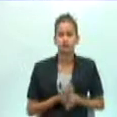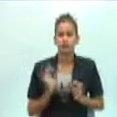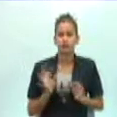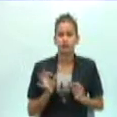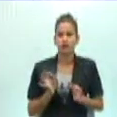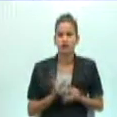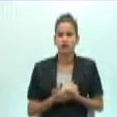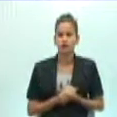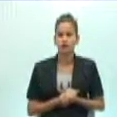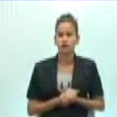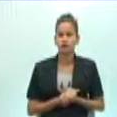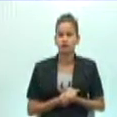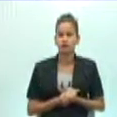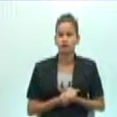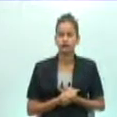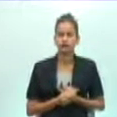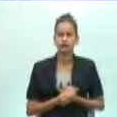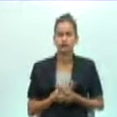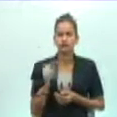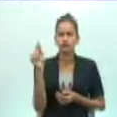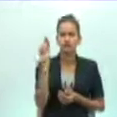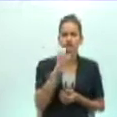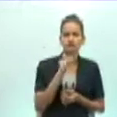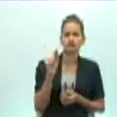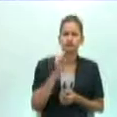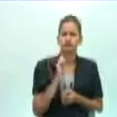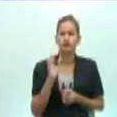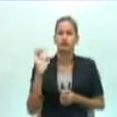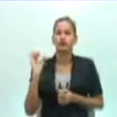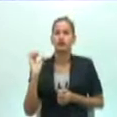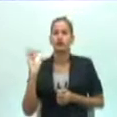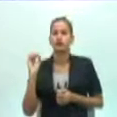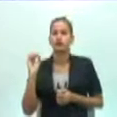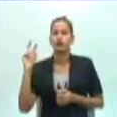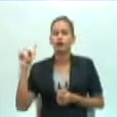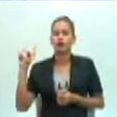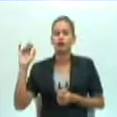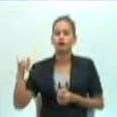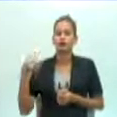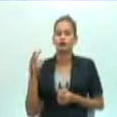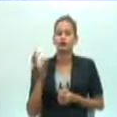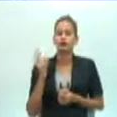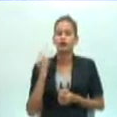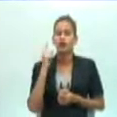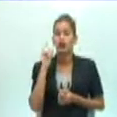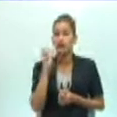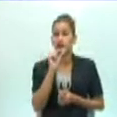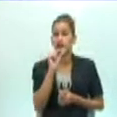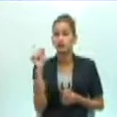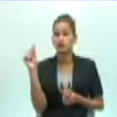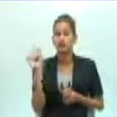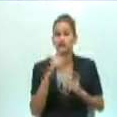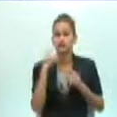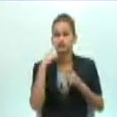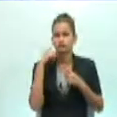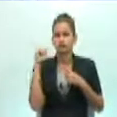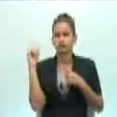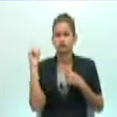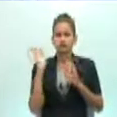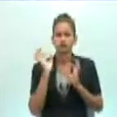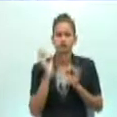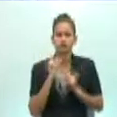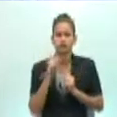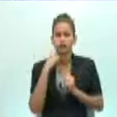a circular las conjunciones que aparecen en las oraciones que les estamos presentando acá en la